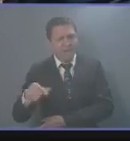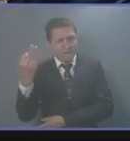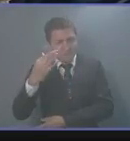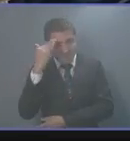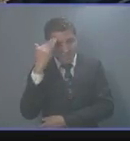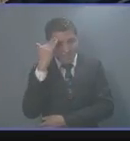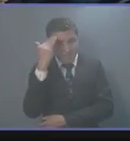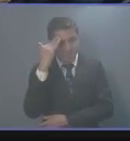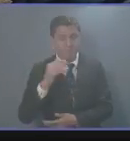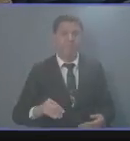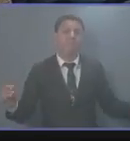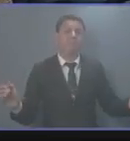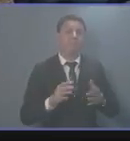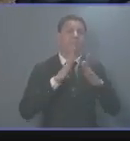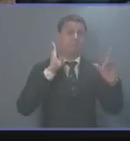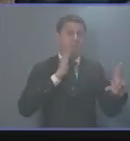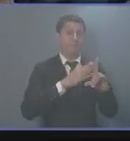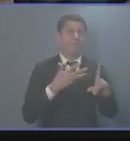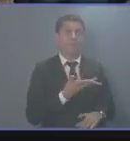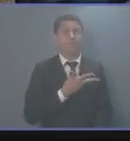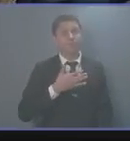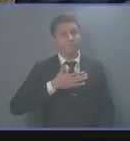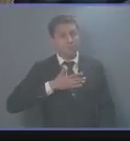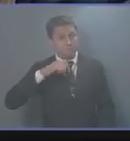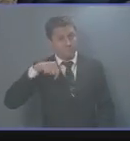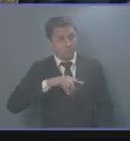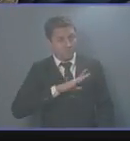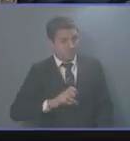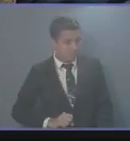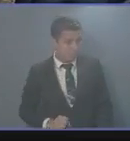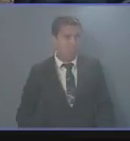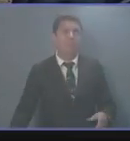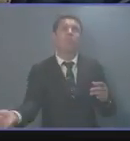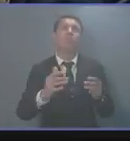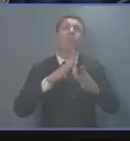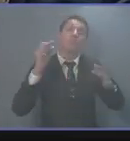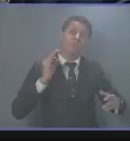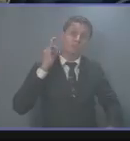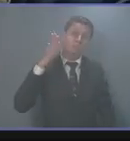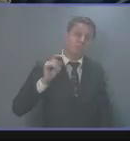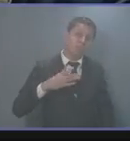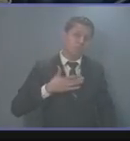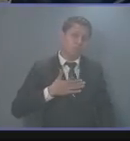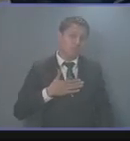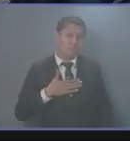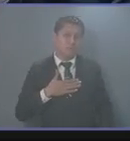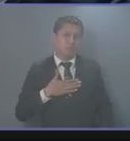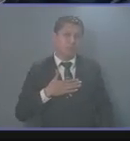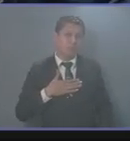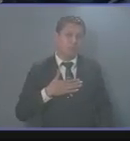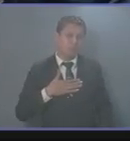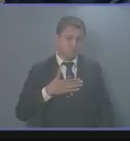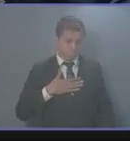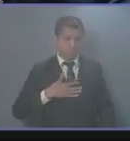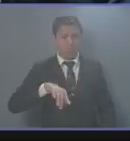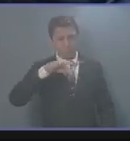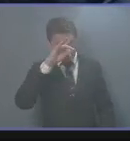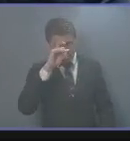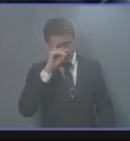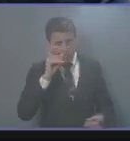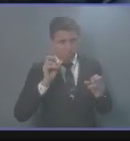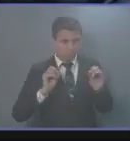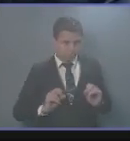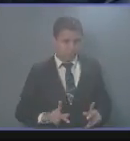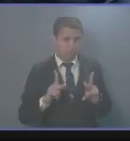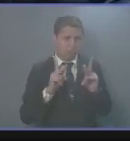los principales retos que tenemos y que hemos tenido es haber generado las oportunidades de